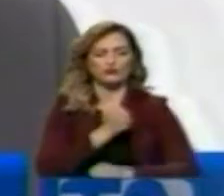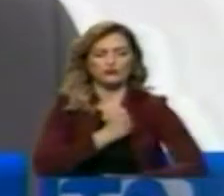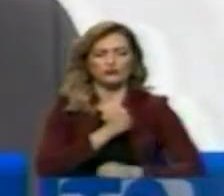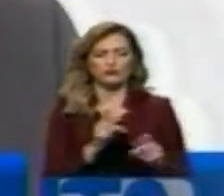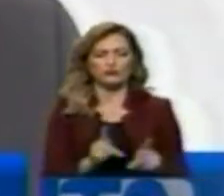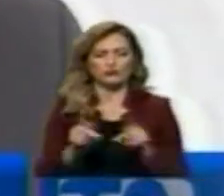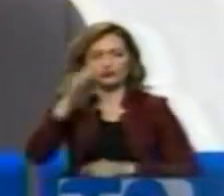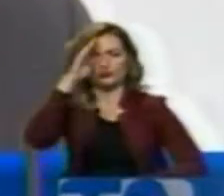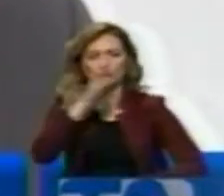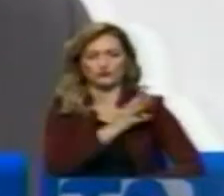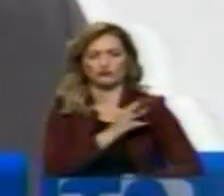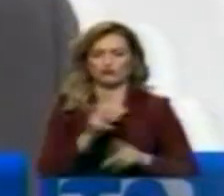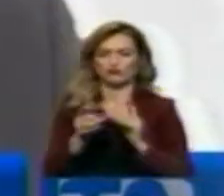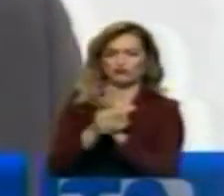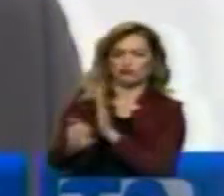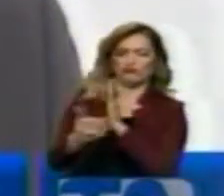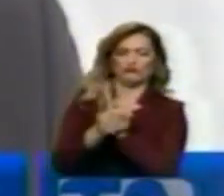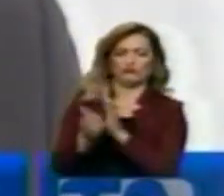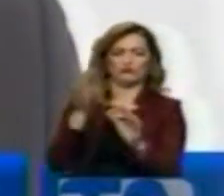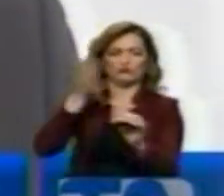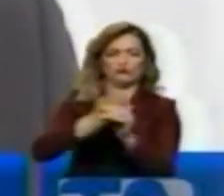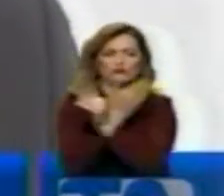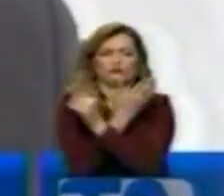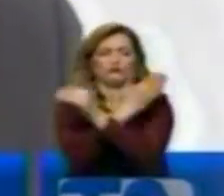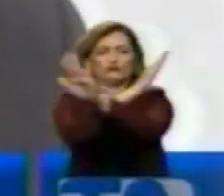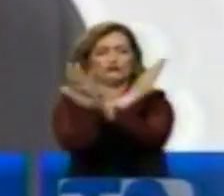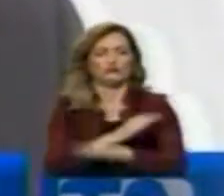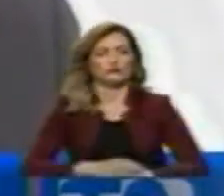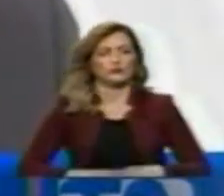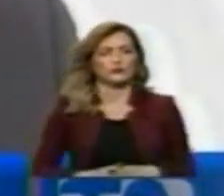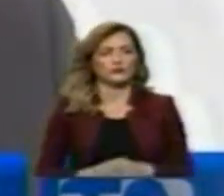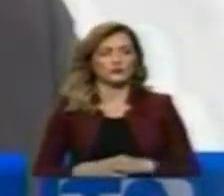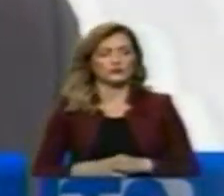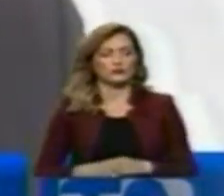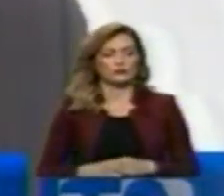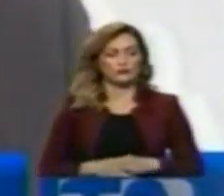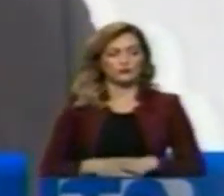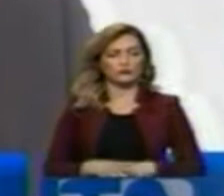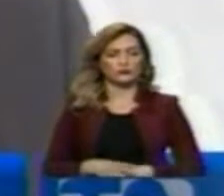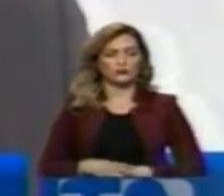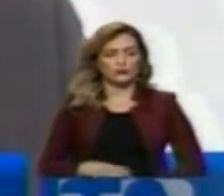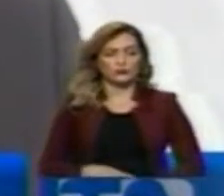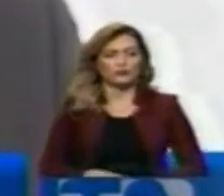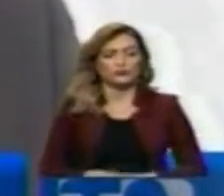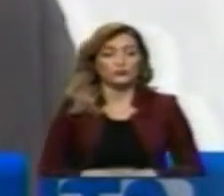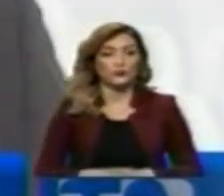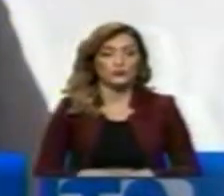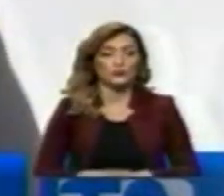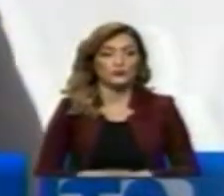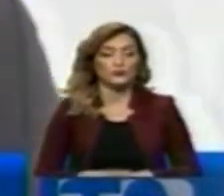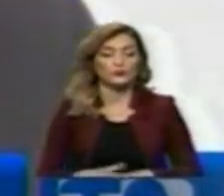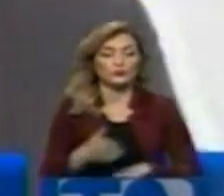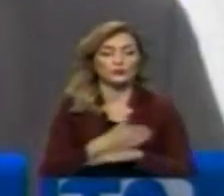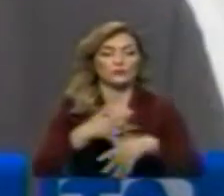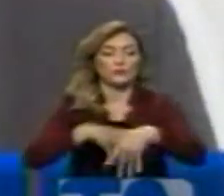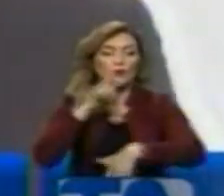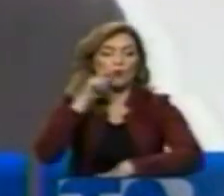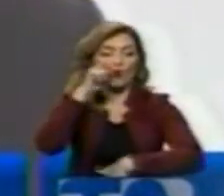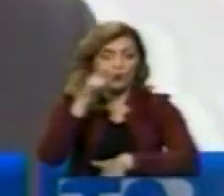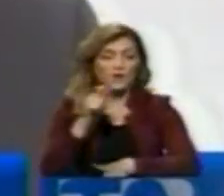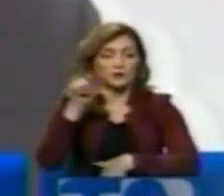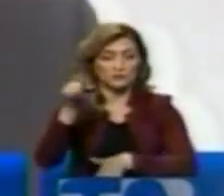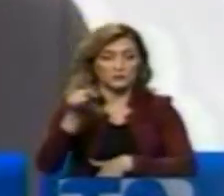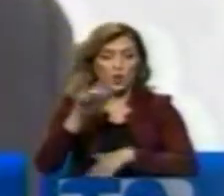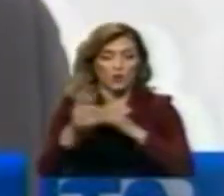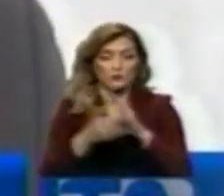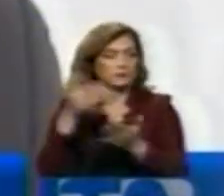nuestra fuerza pública, con el objetivo de prevenir y desarticular para que lo vivido nunca